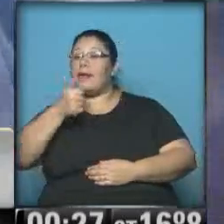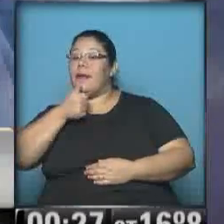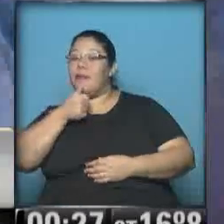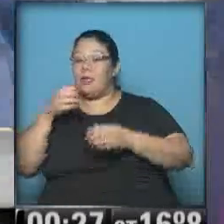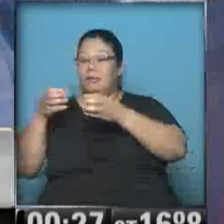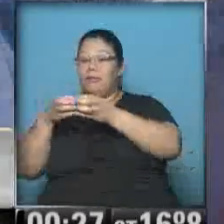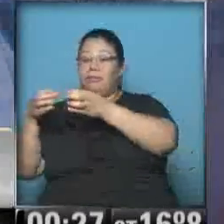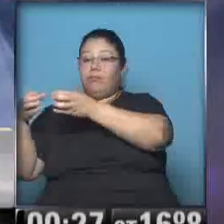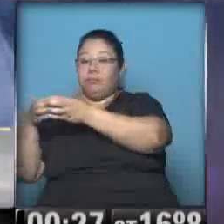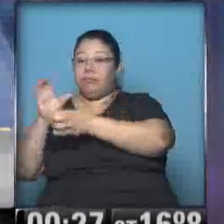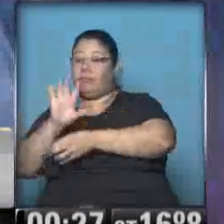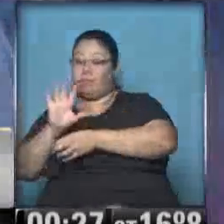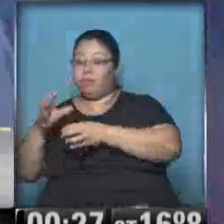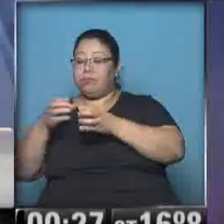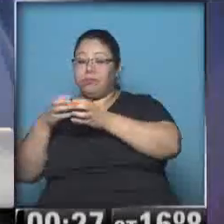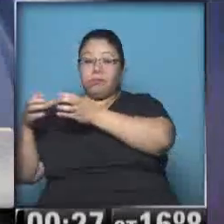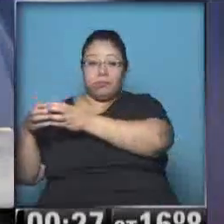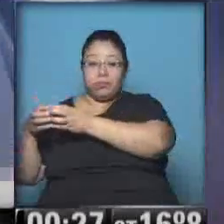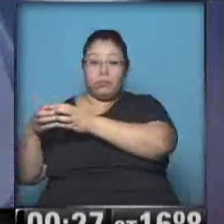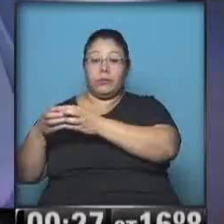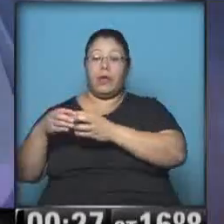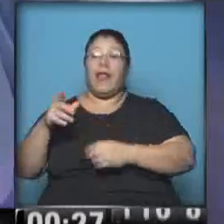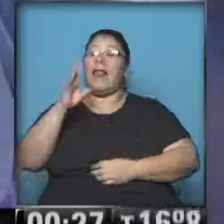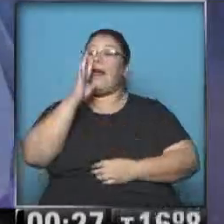y el campeón el próximo 14 de diciembre.